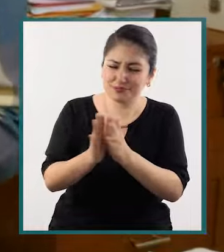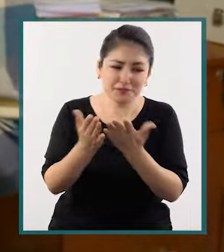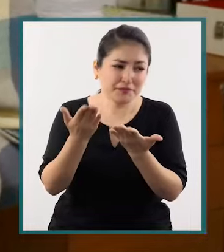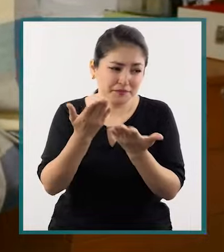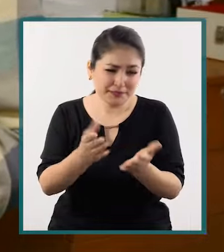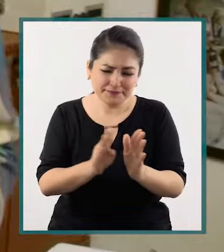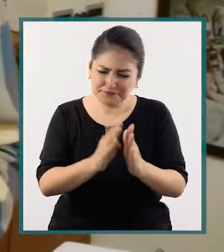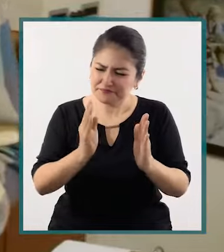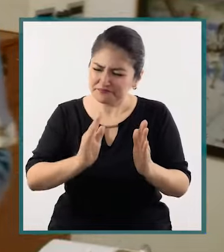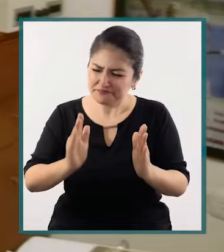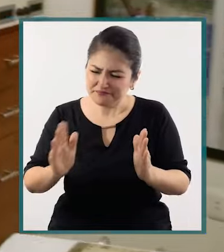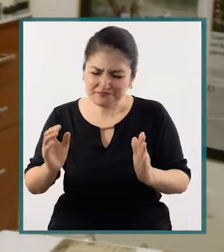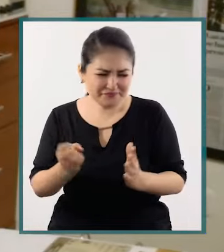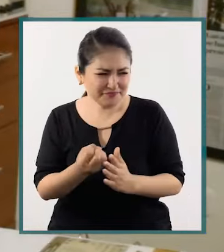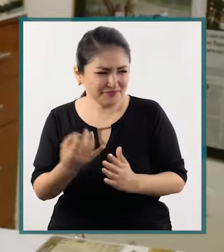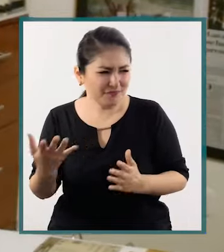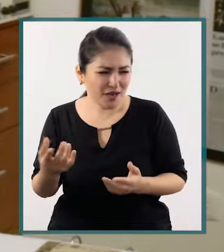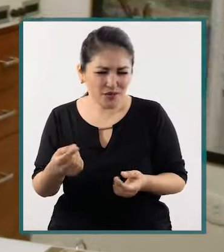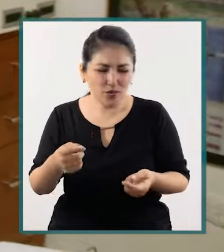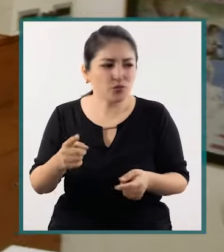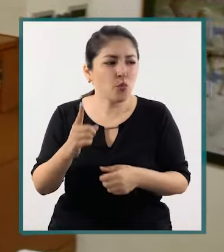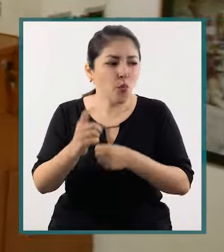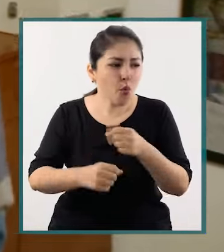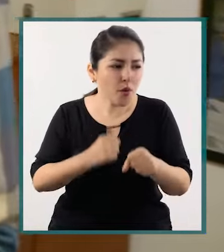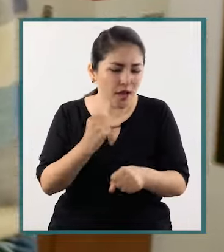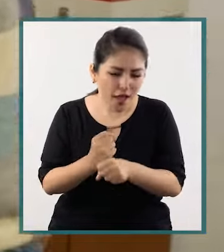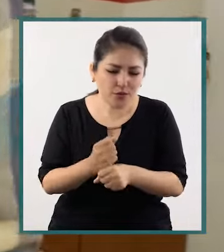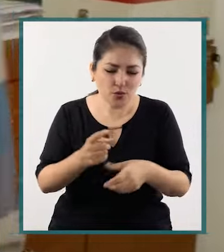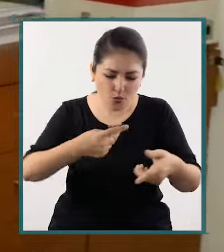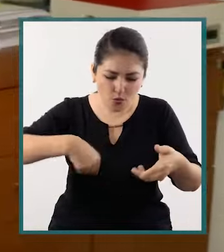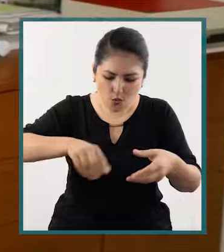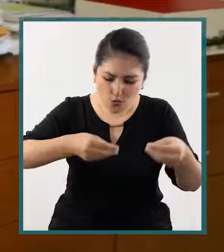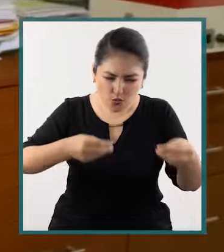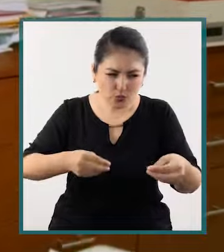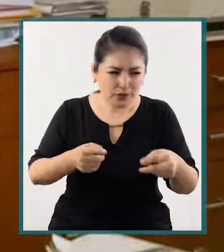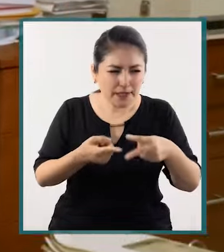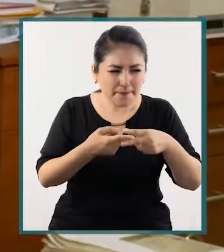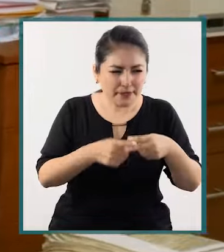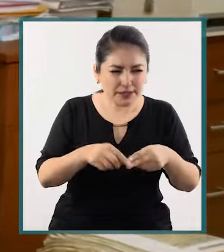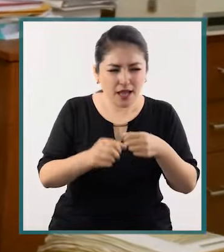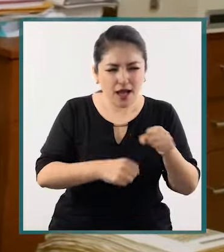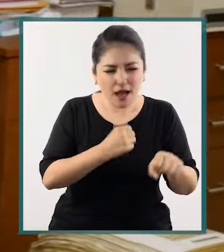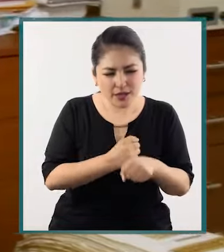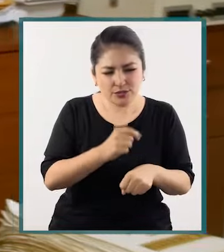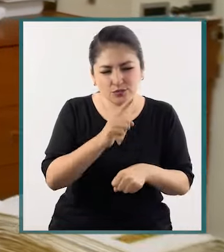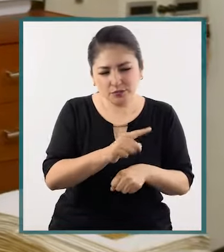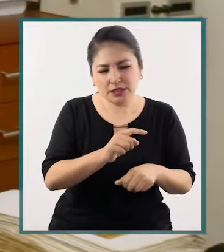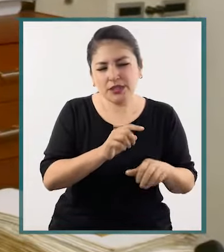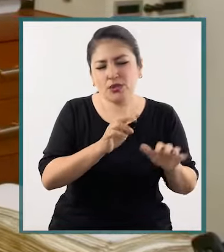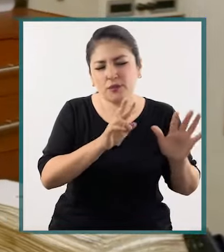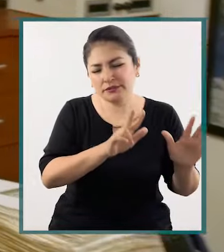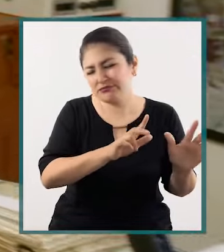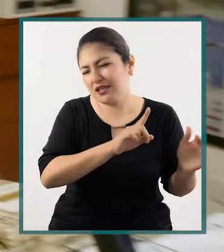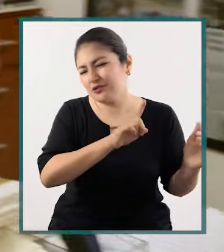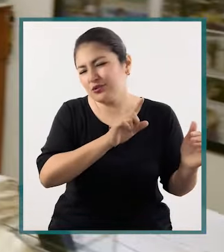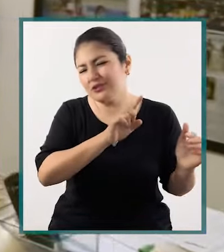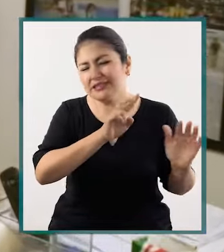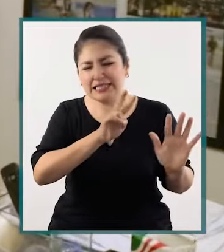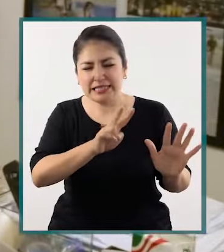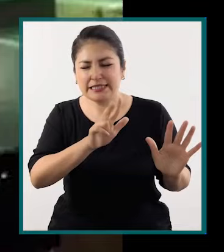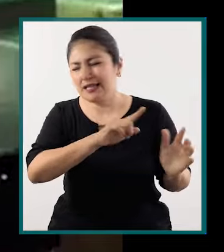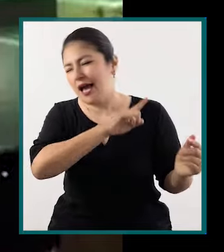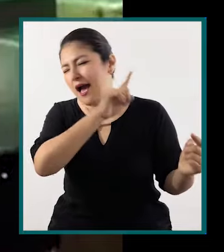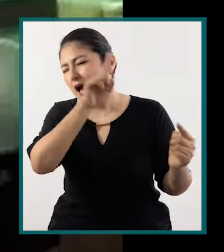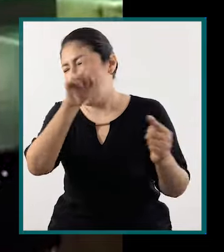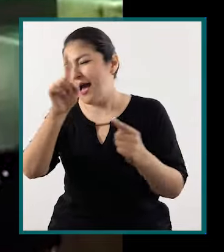Los Mirlos. Y así, un long play por año comenzamos a grabar desde 1973, 74, 75 hasta